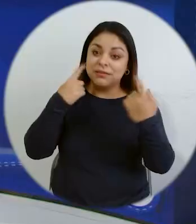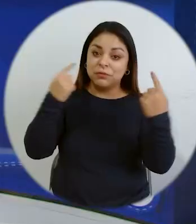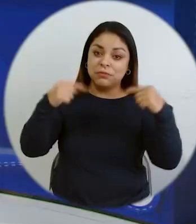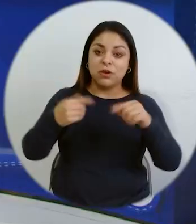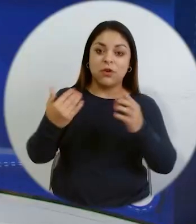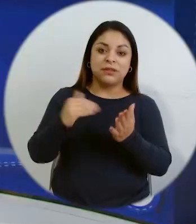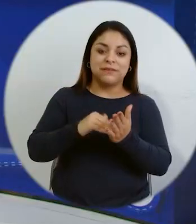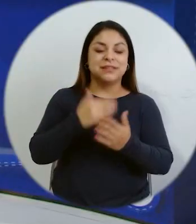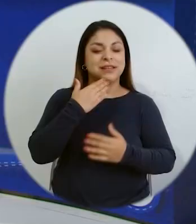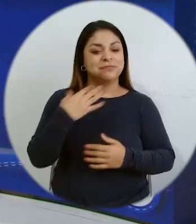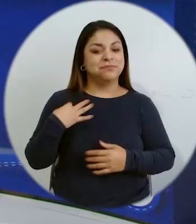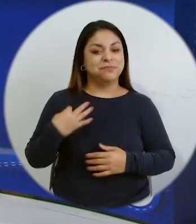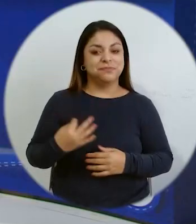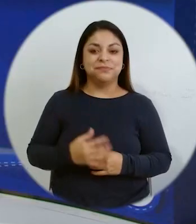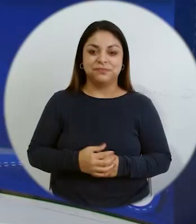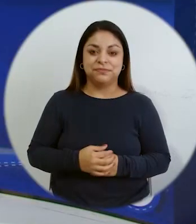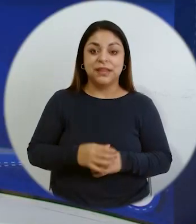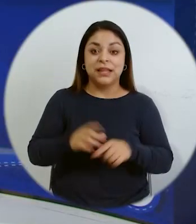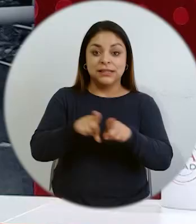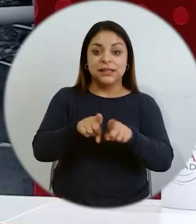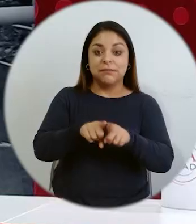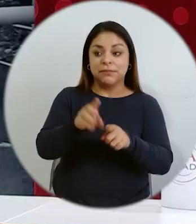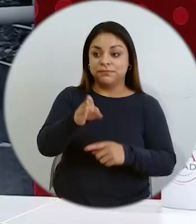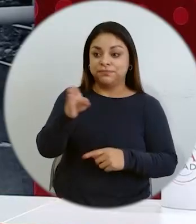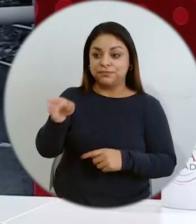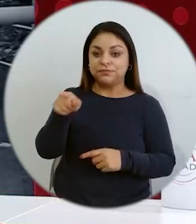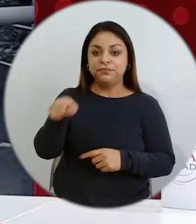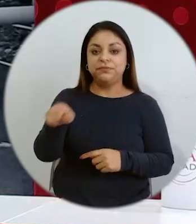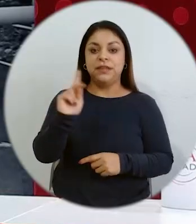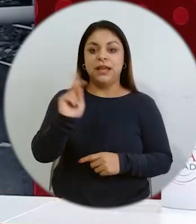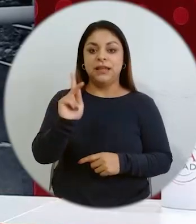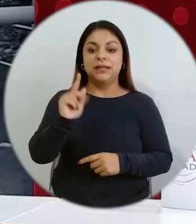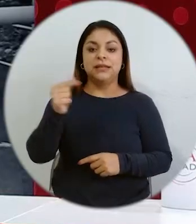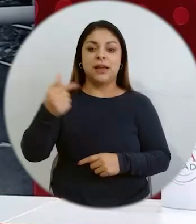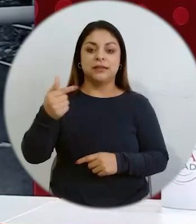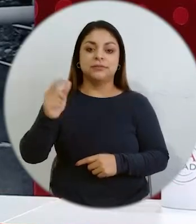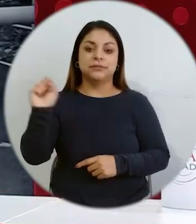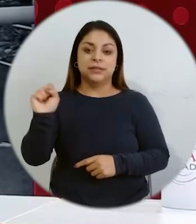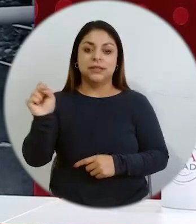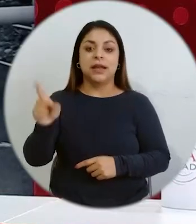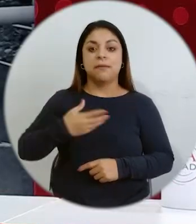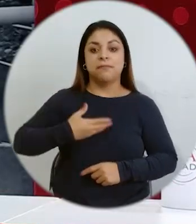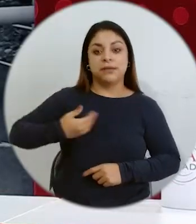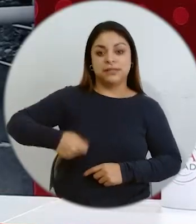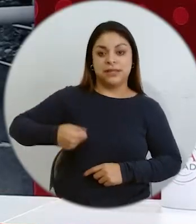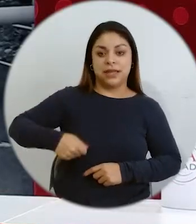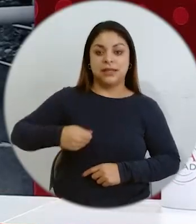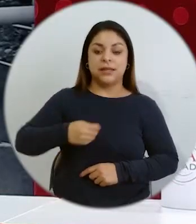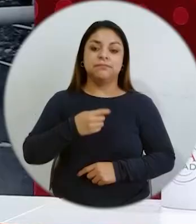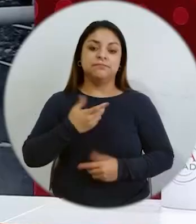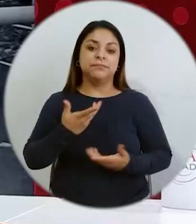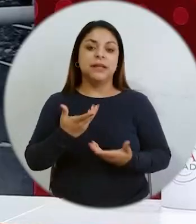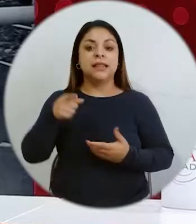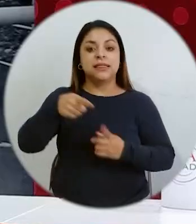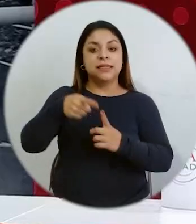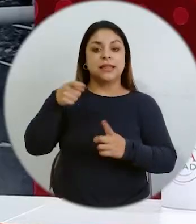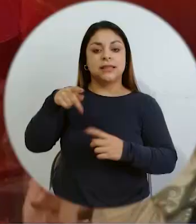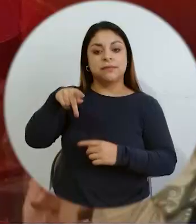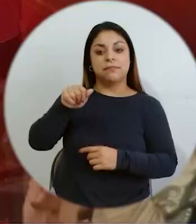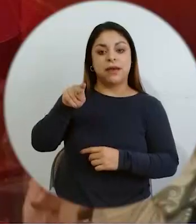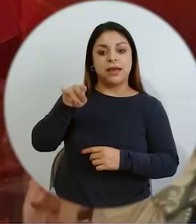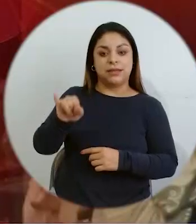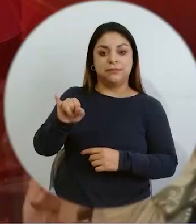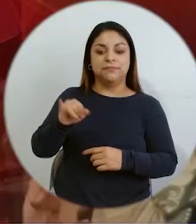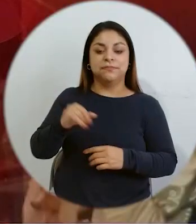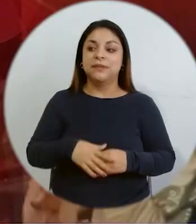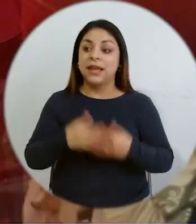invitación. También está con nosotros Kenly Garza Sánchez, quien es la presidenta ejecutiva del Patronato Nacional de la Infancia. Muchas gracias por estar con nosotros en Una Mirada.